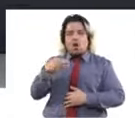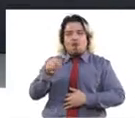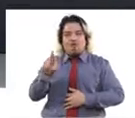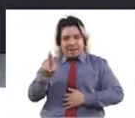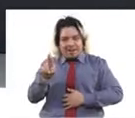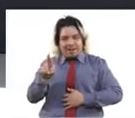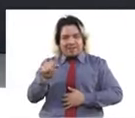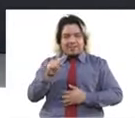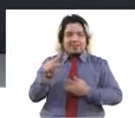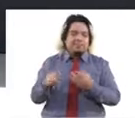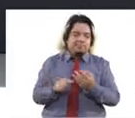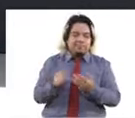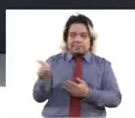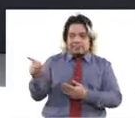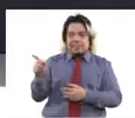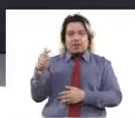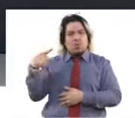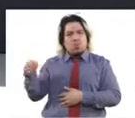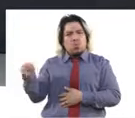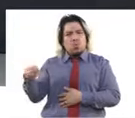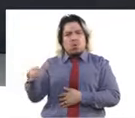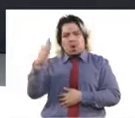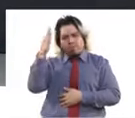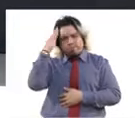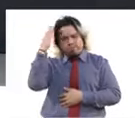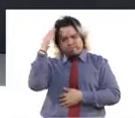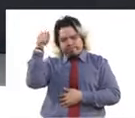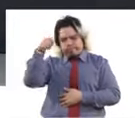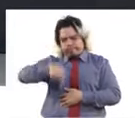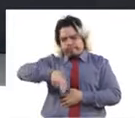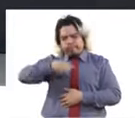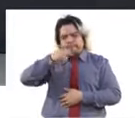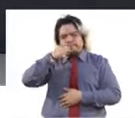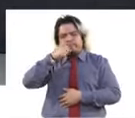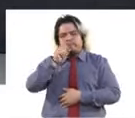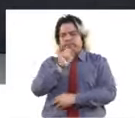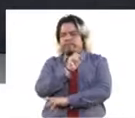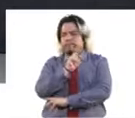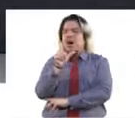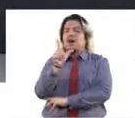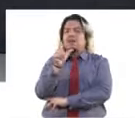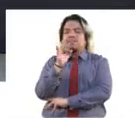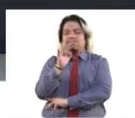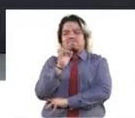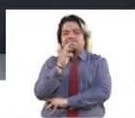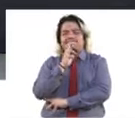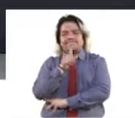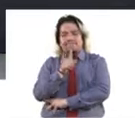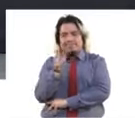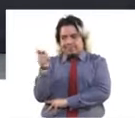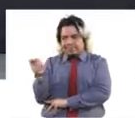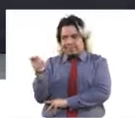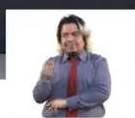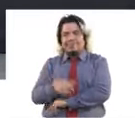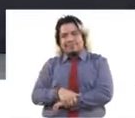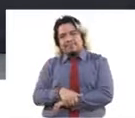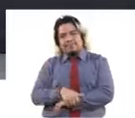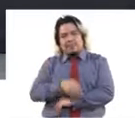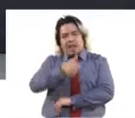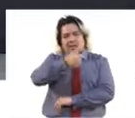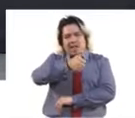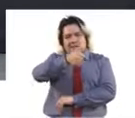García Harfuch, un gran líder de la Policía de la Ciudad de México, felicidades Omar, a cada uno de